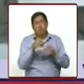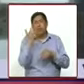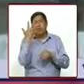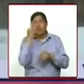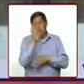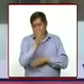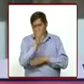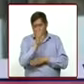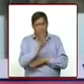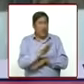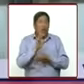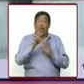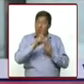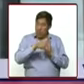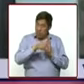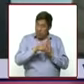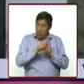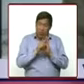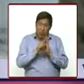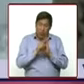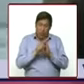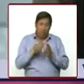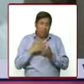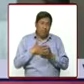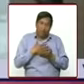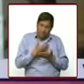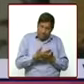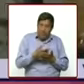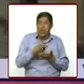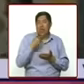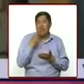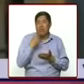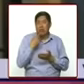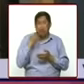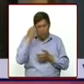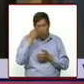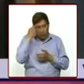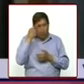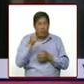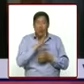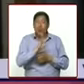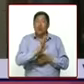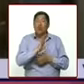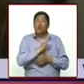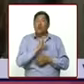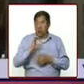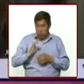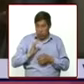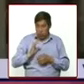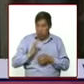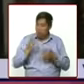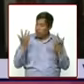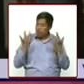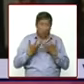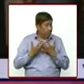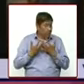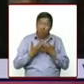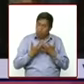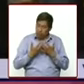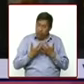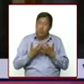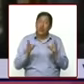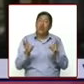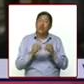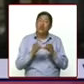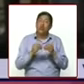tarde y minutos después, a través de esa voluntad política que manifestaban tanto el gobierno como la comisión, se ha convocado a la sesión